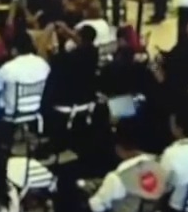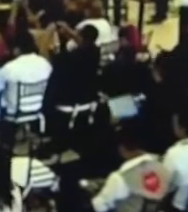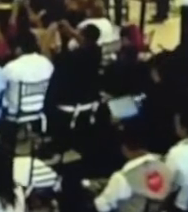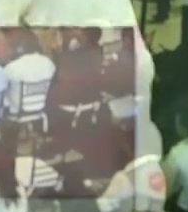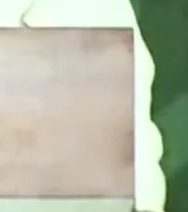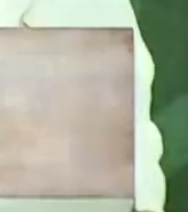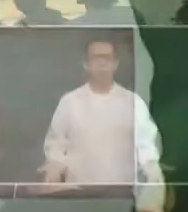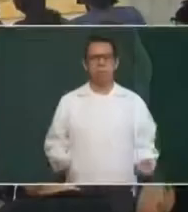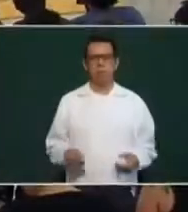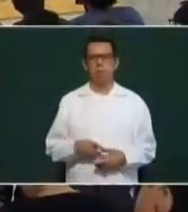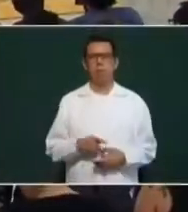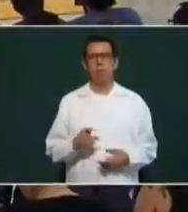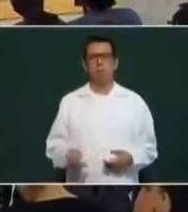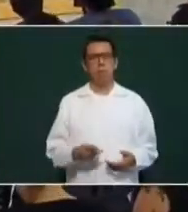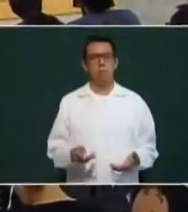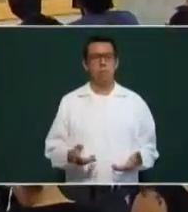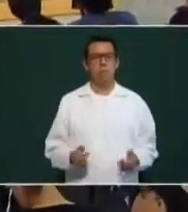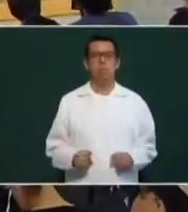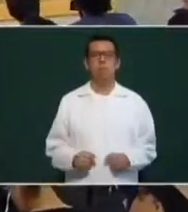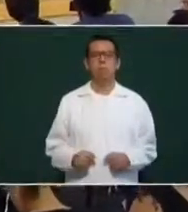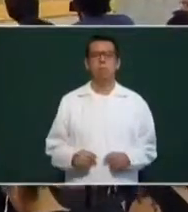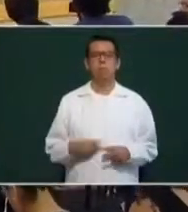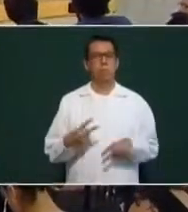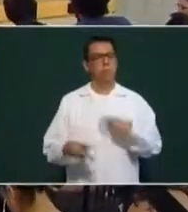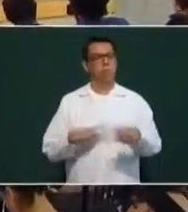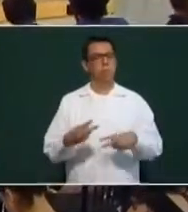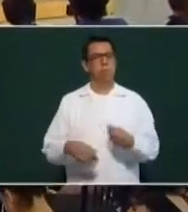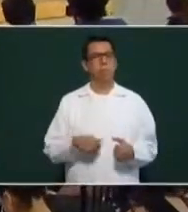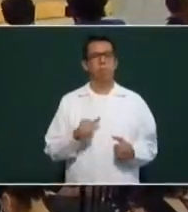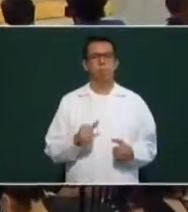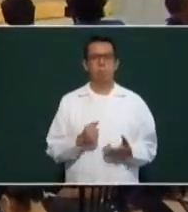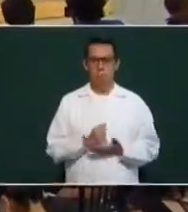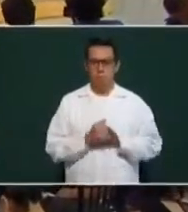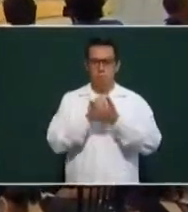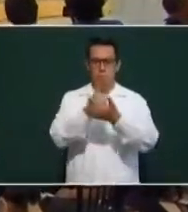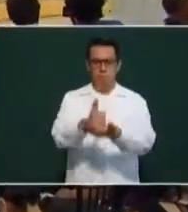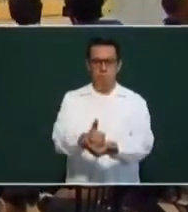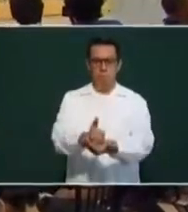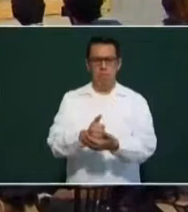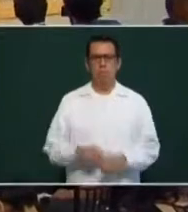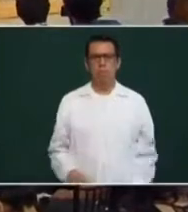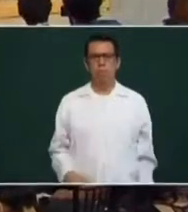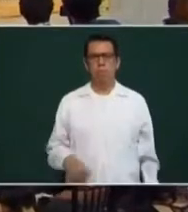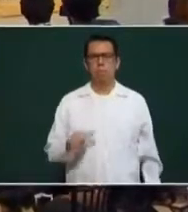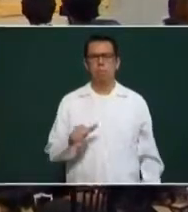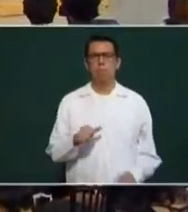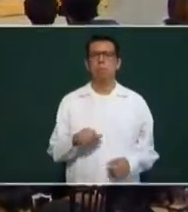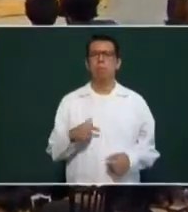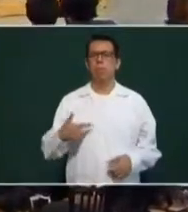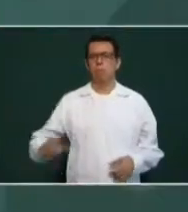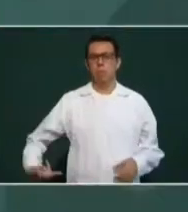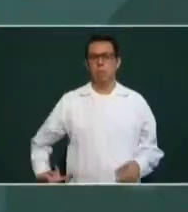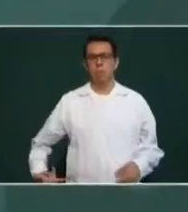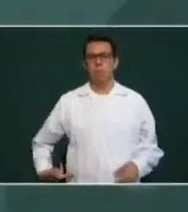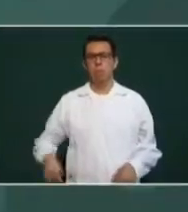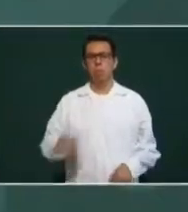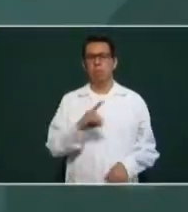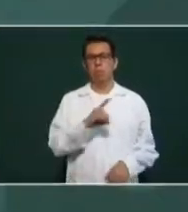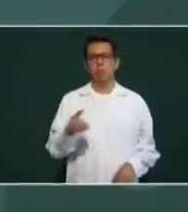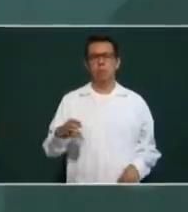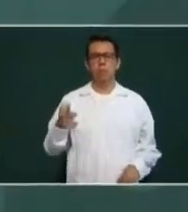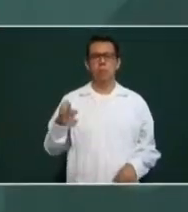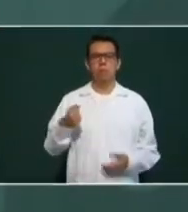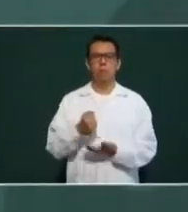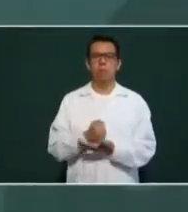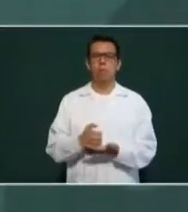administración y vamos a seguir apoyando al gobierno del estado ya los